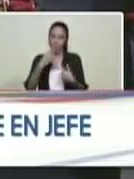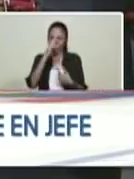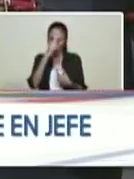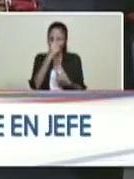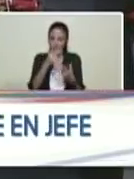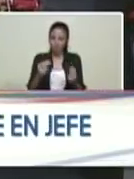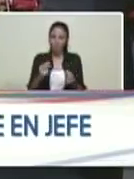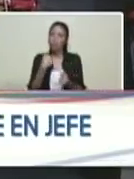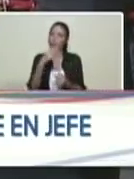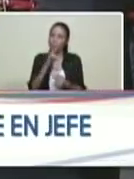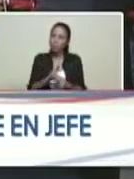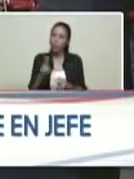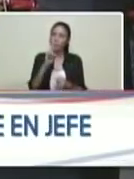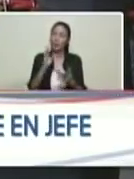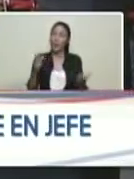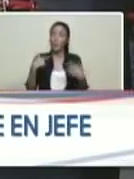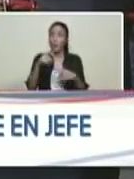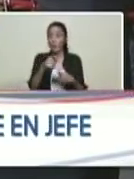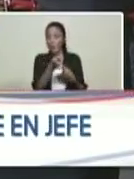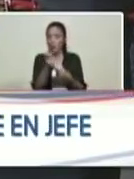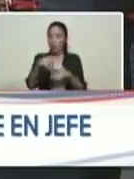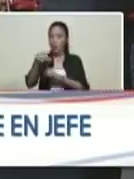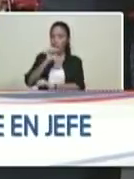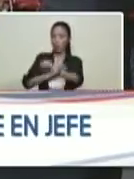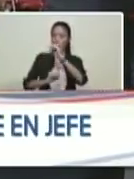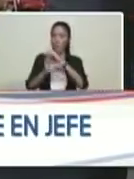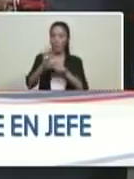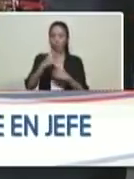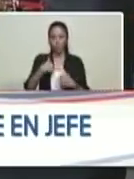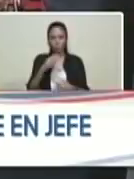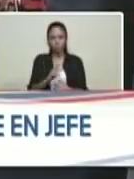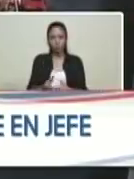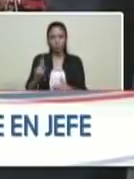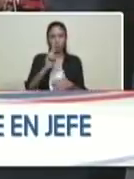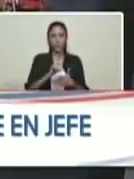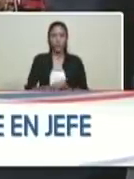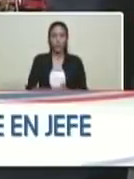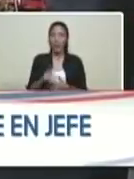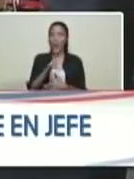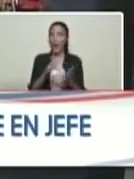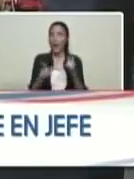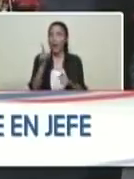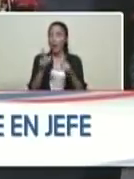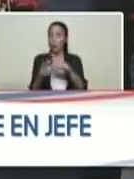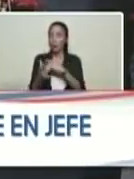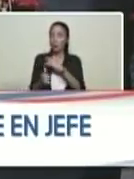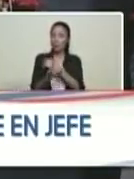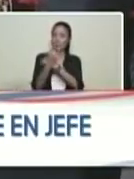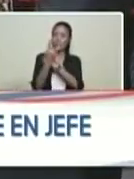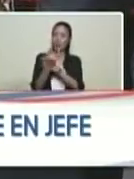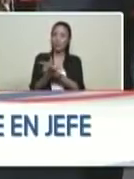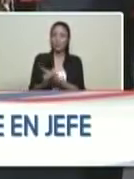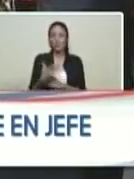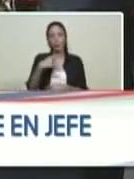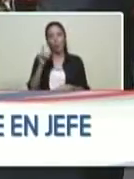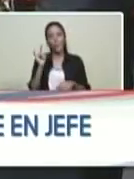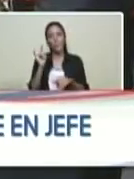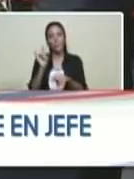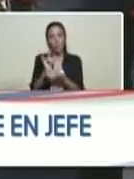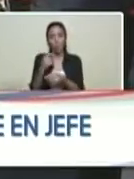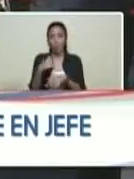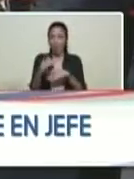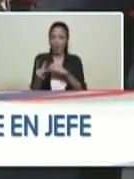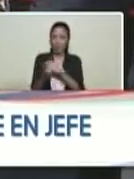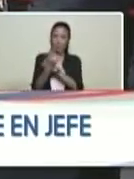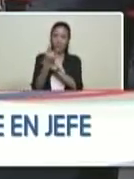usar para defender la patria de quien ose traicionarla o agredirlas traidores y